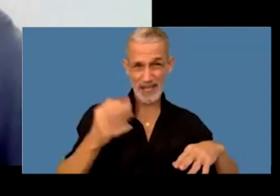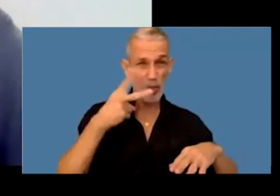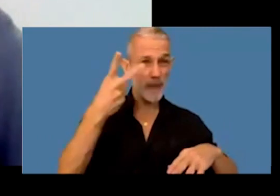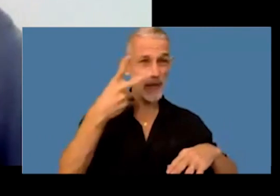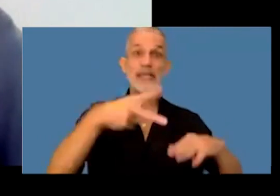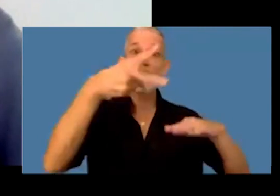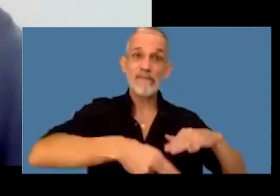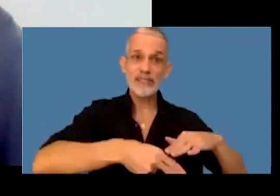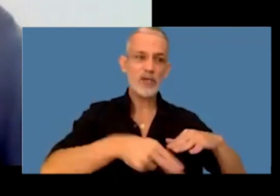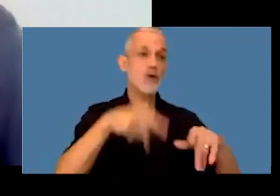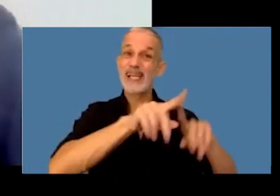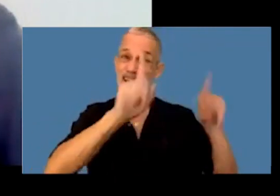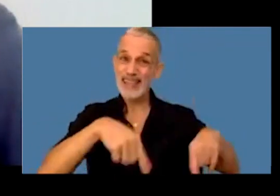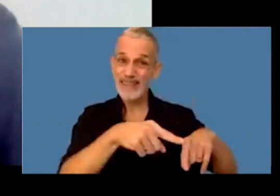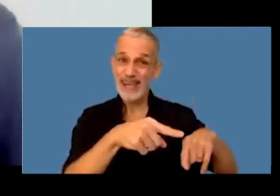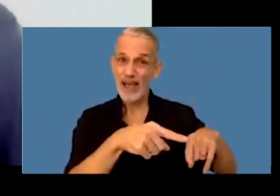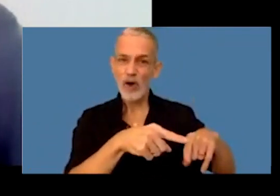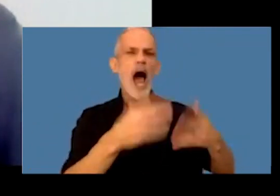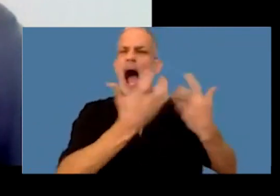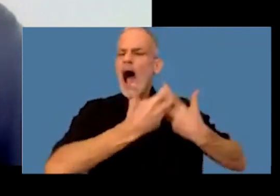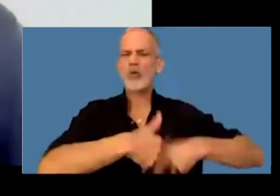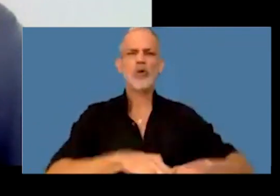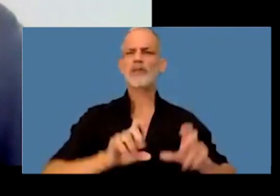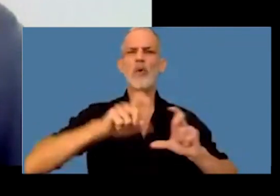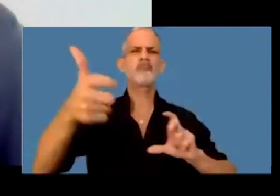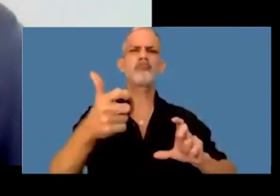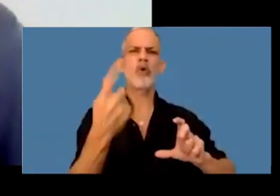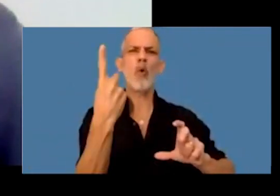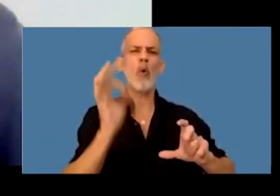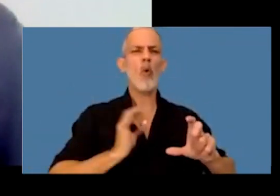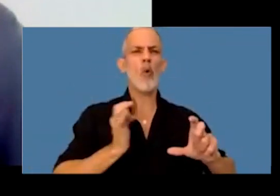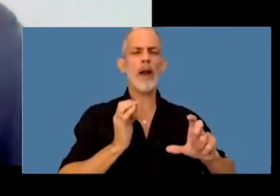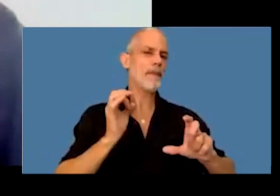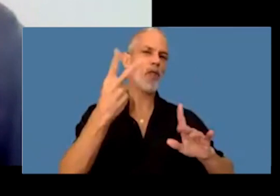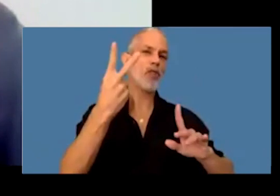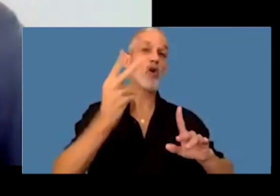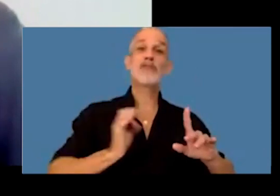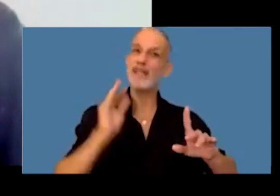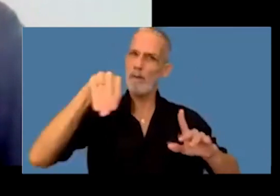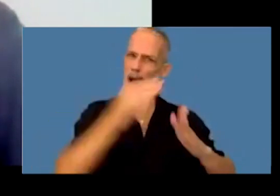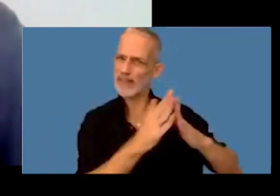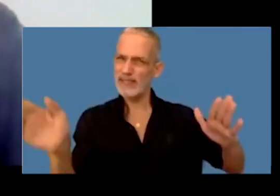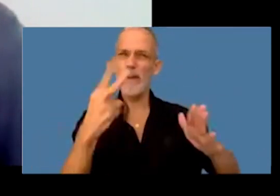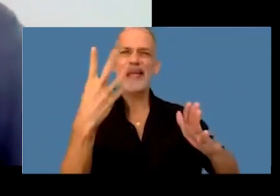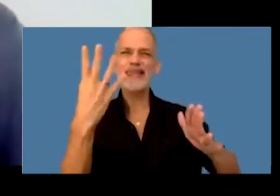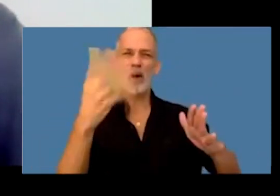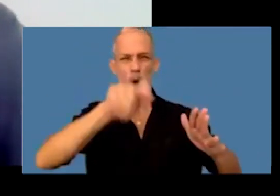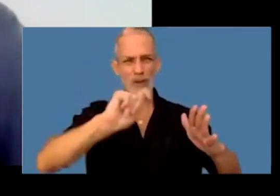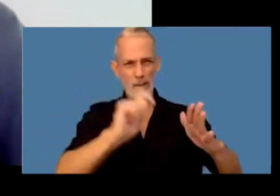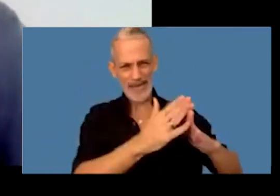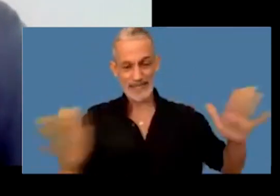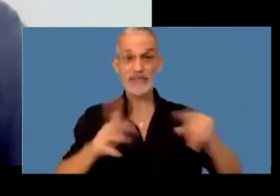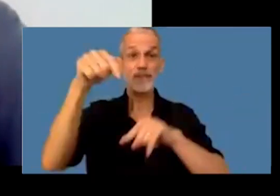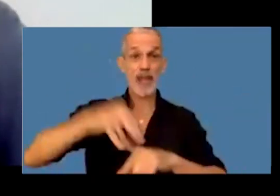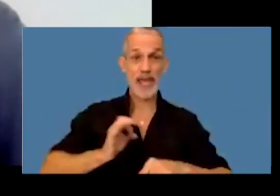certificados se prorrogaron por 24 meses desde la fecha de vencimiento, y los del 2021,